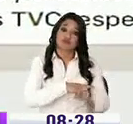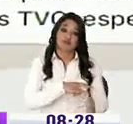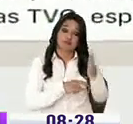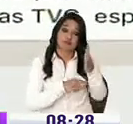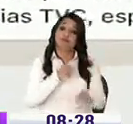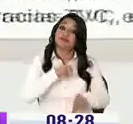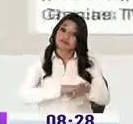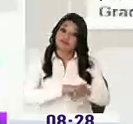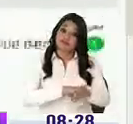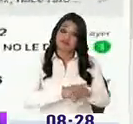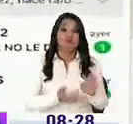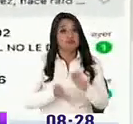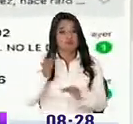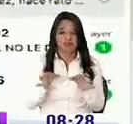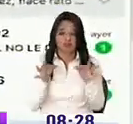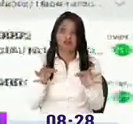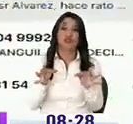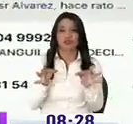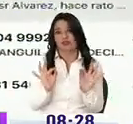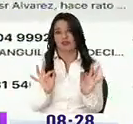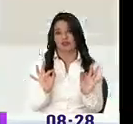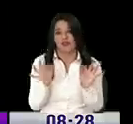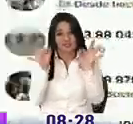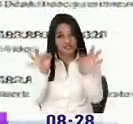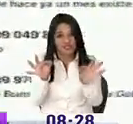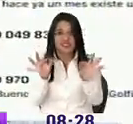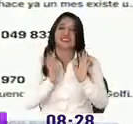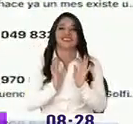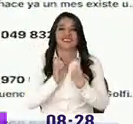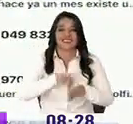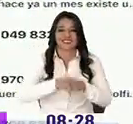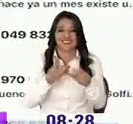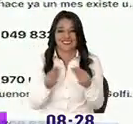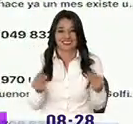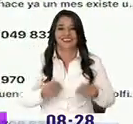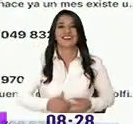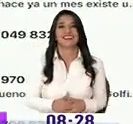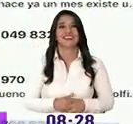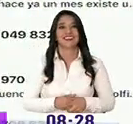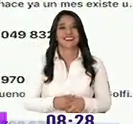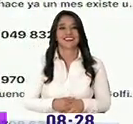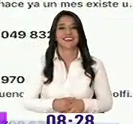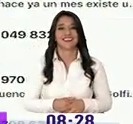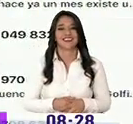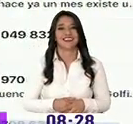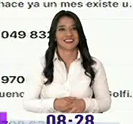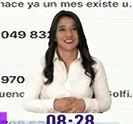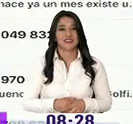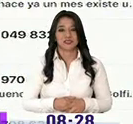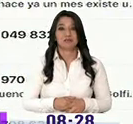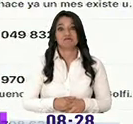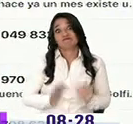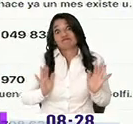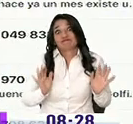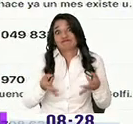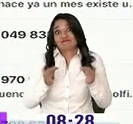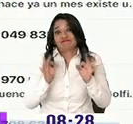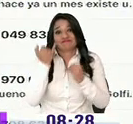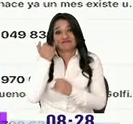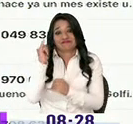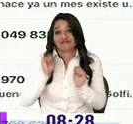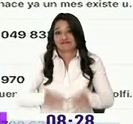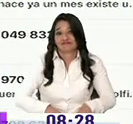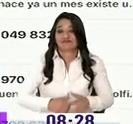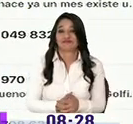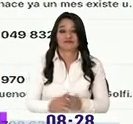gana, lleven fundas plásticas. Eso, esa es la solución. Es una forma de, pues, o sea, y vas y